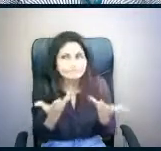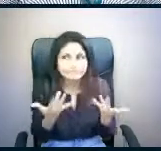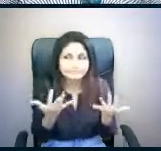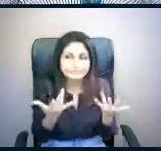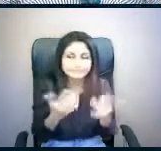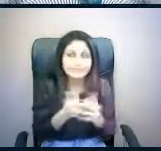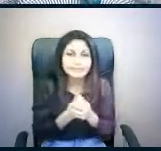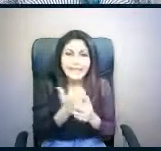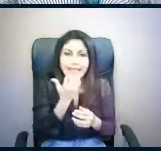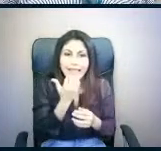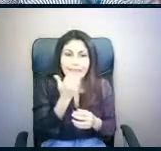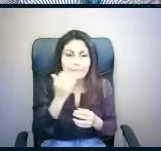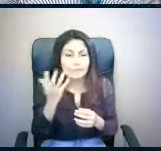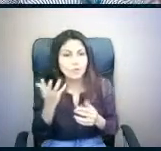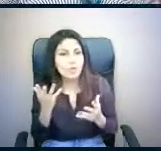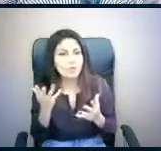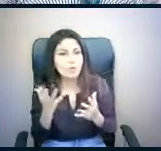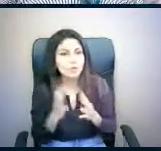solamente